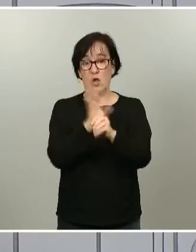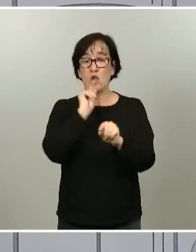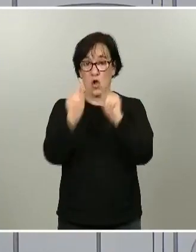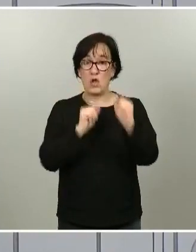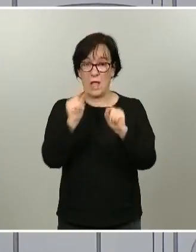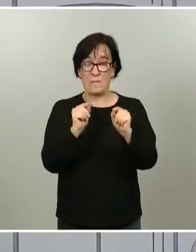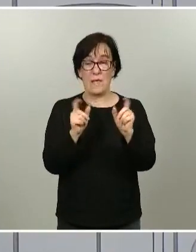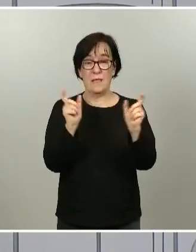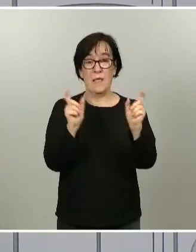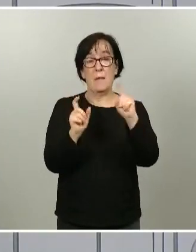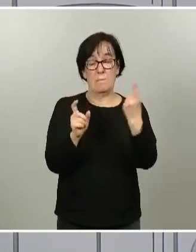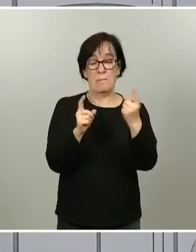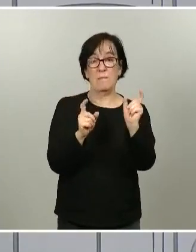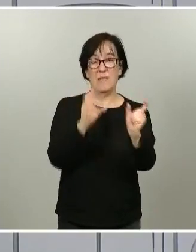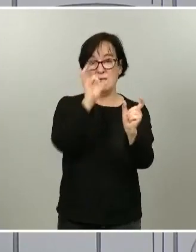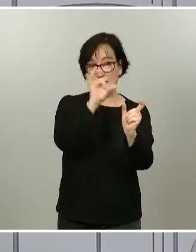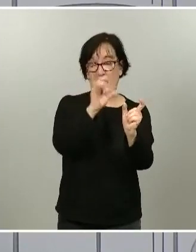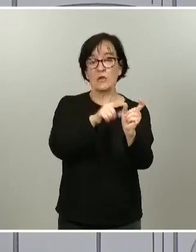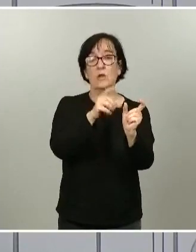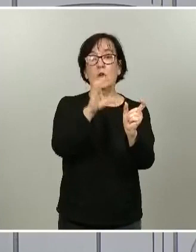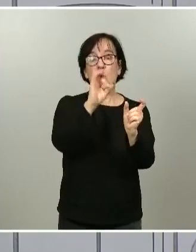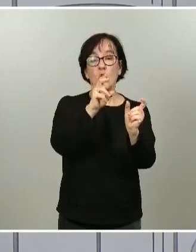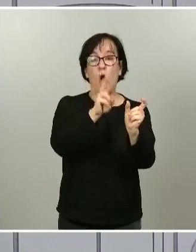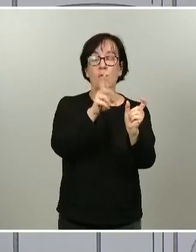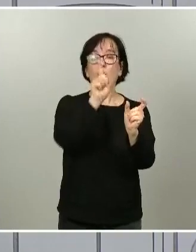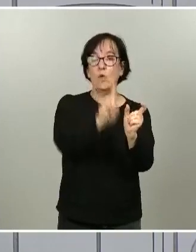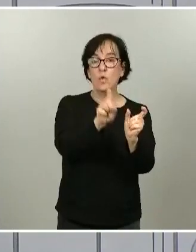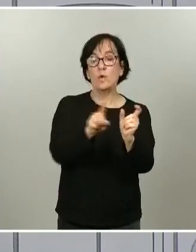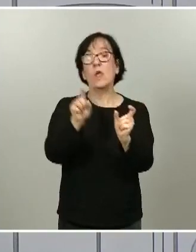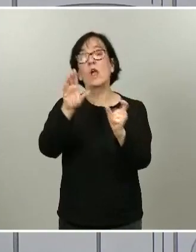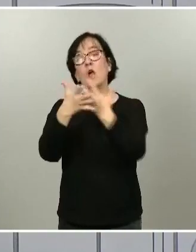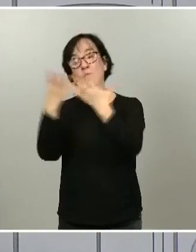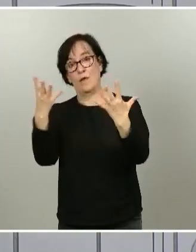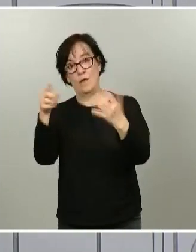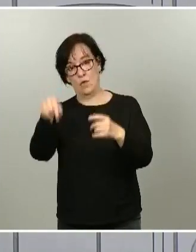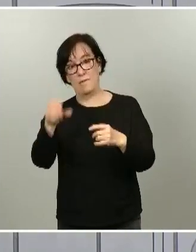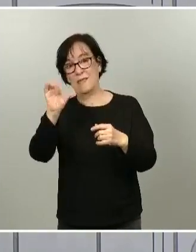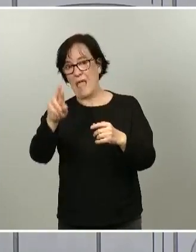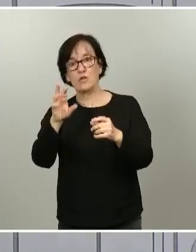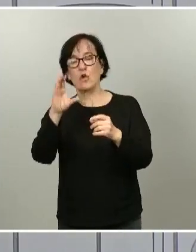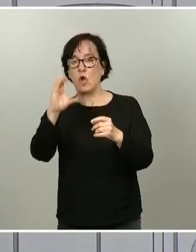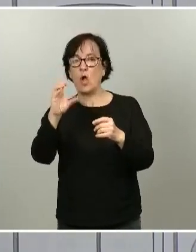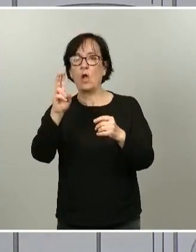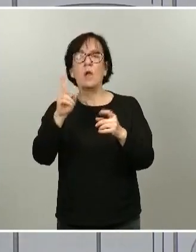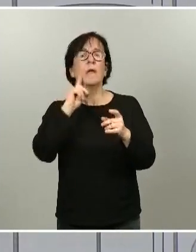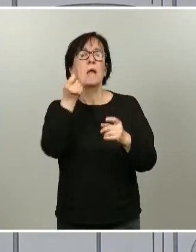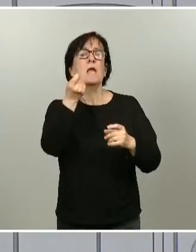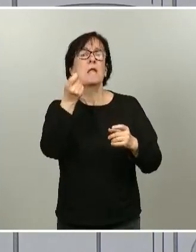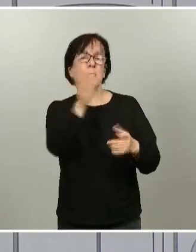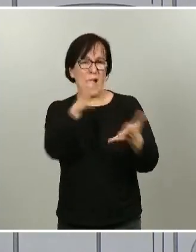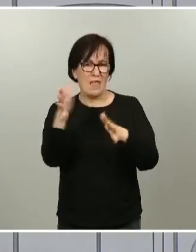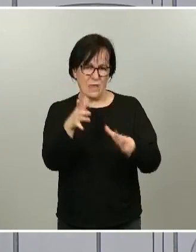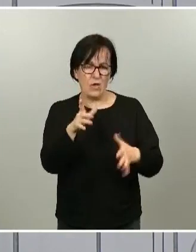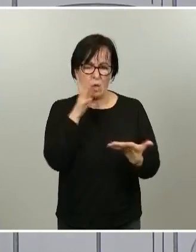el SARS-CoV-1, y la segunda, el COVID-19, SARS-CoV-2. El virus se parece, pero lo cierto es que la